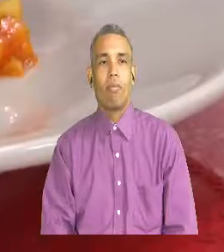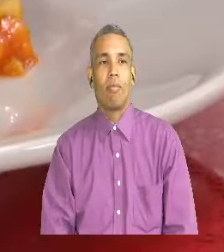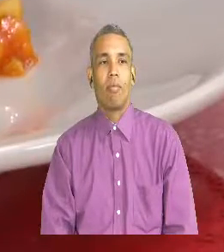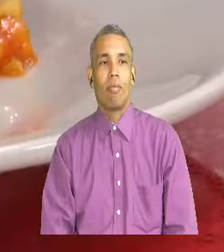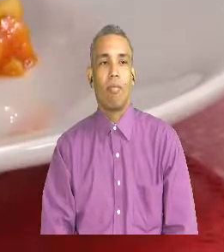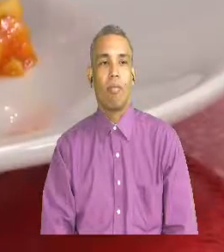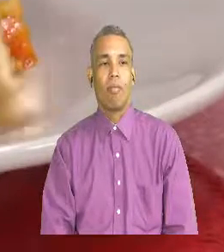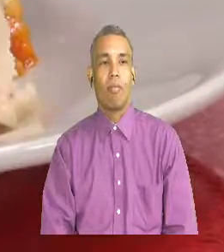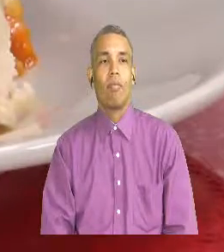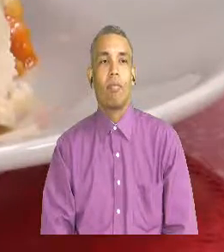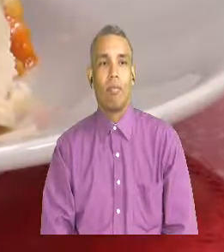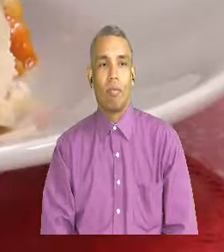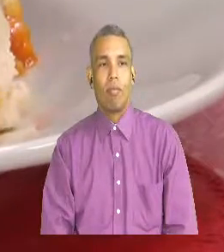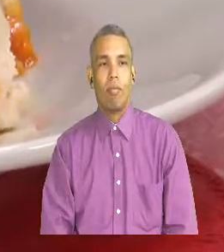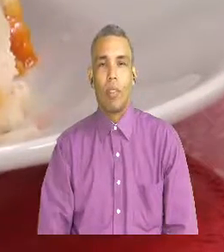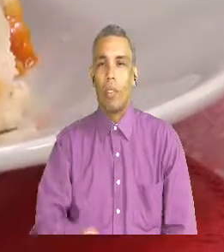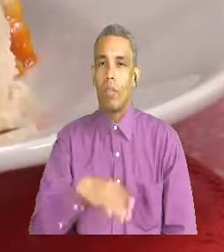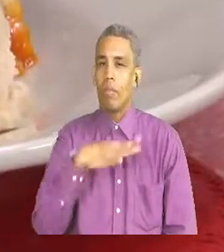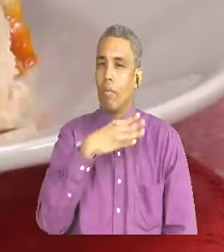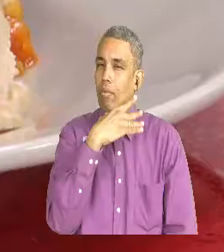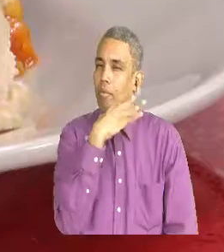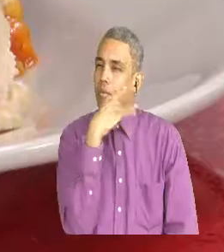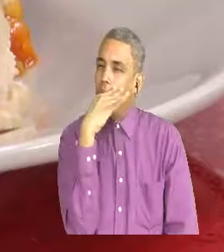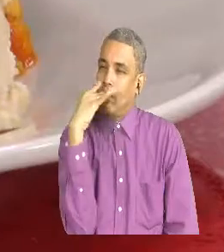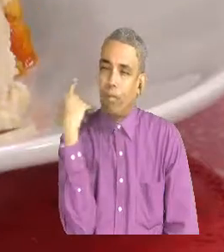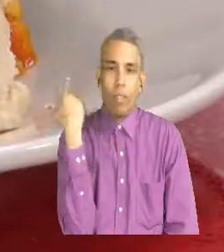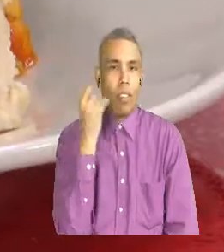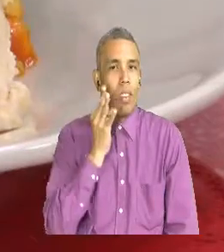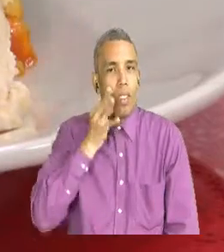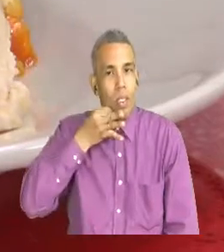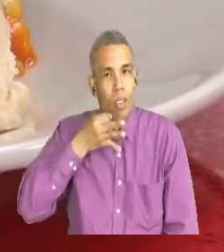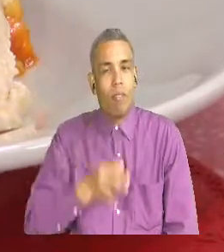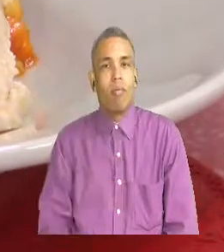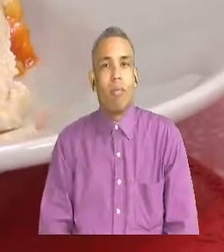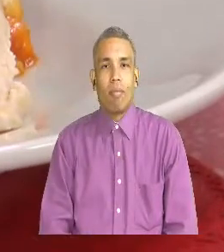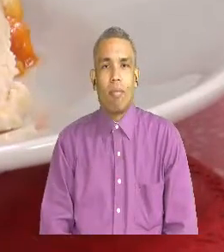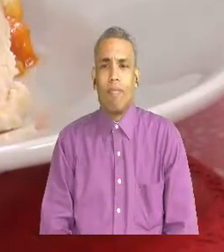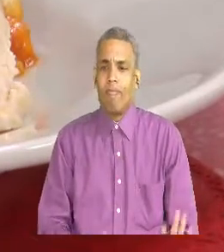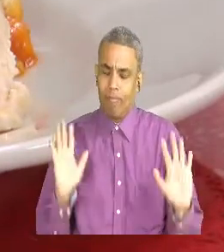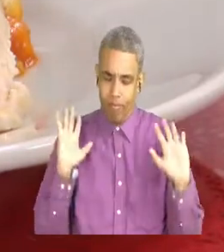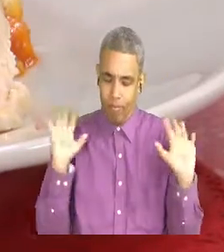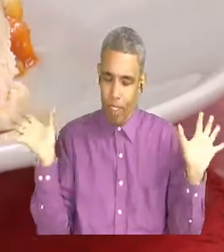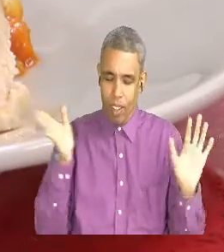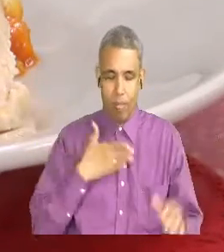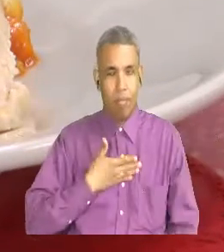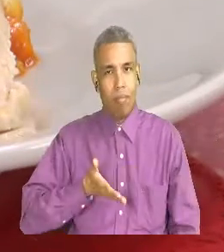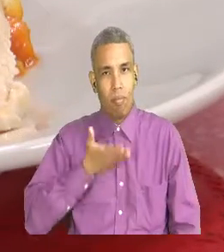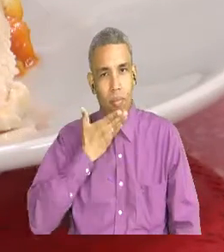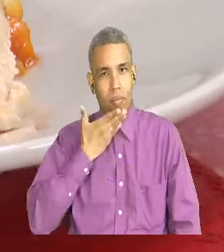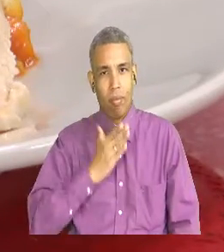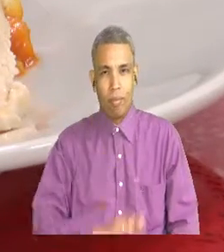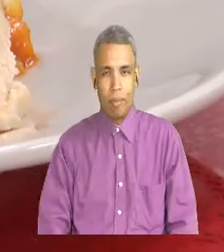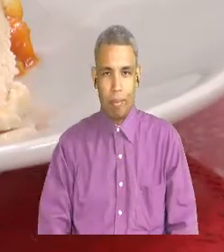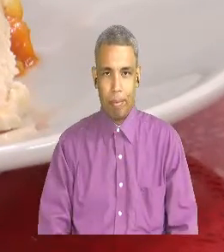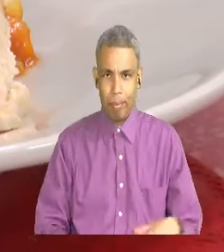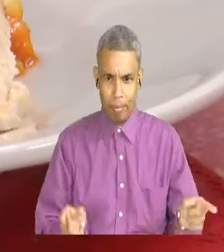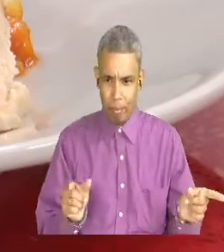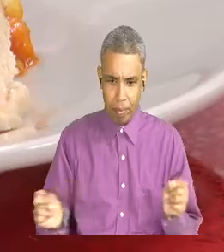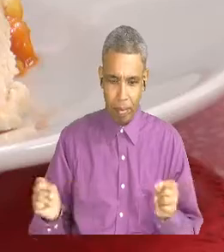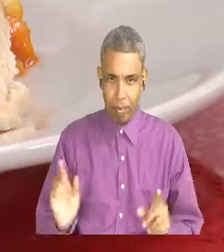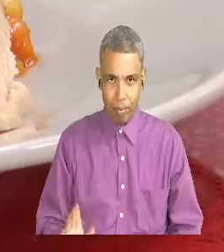Colores, olores, sabores. En esta receta está todo. Y no, ya quedó, mejor dicho, de